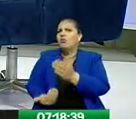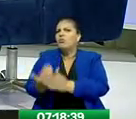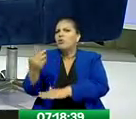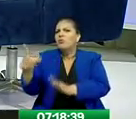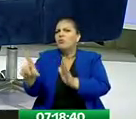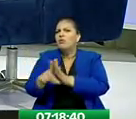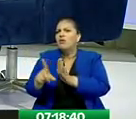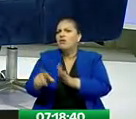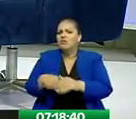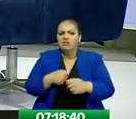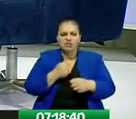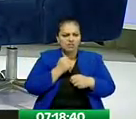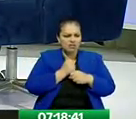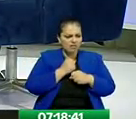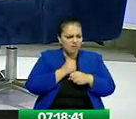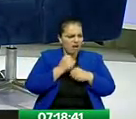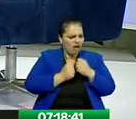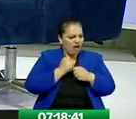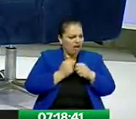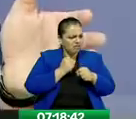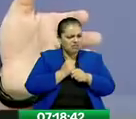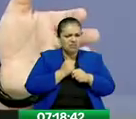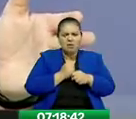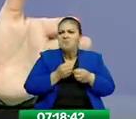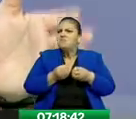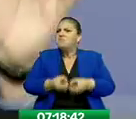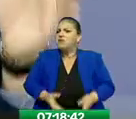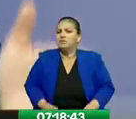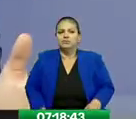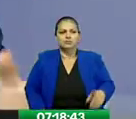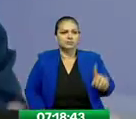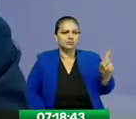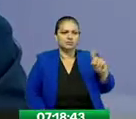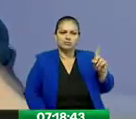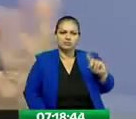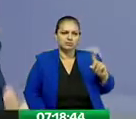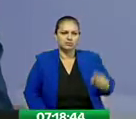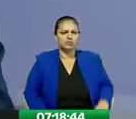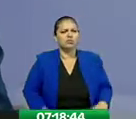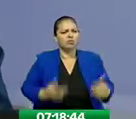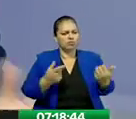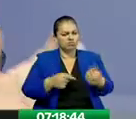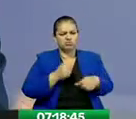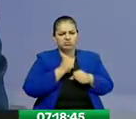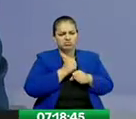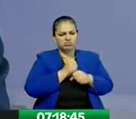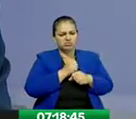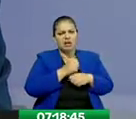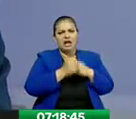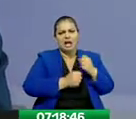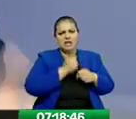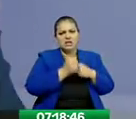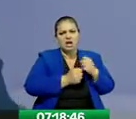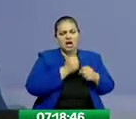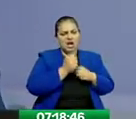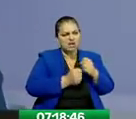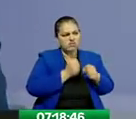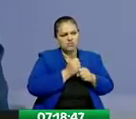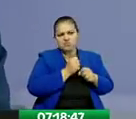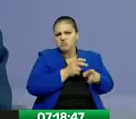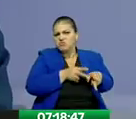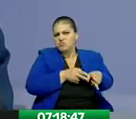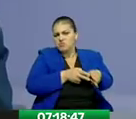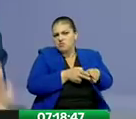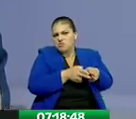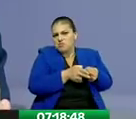largo de muchos años? No, para nada. Las personas que tienen derechos adquiridos al día de hoy se mantendrían iguales. Es para las personas, digamos, nuevas. Pero al